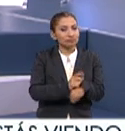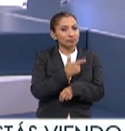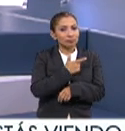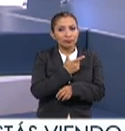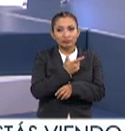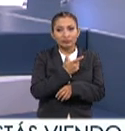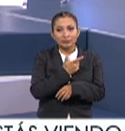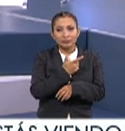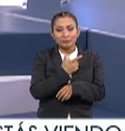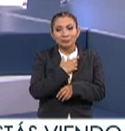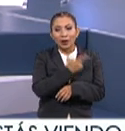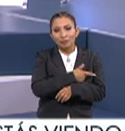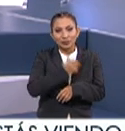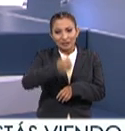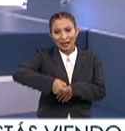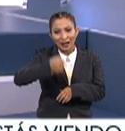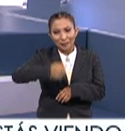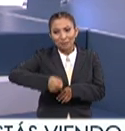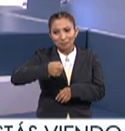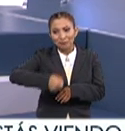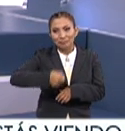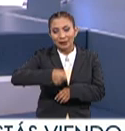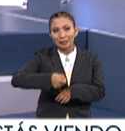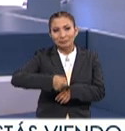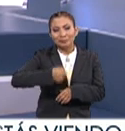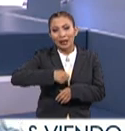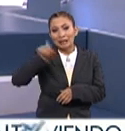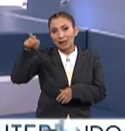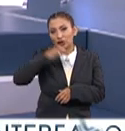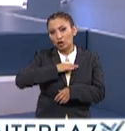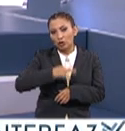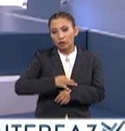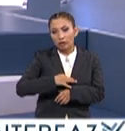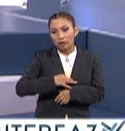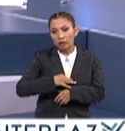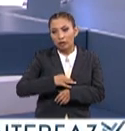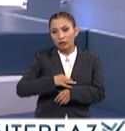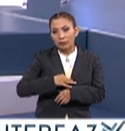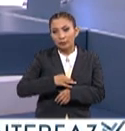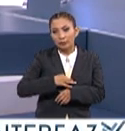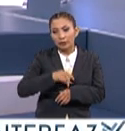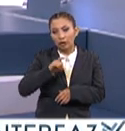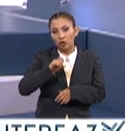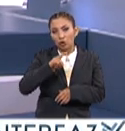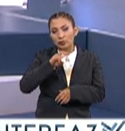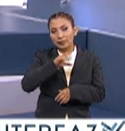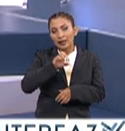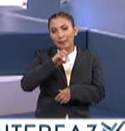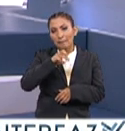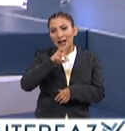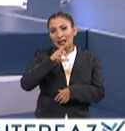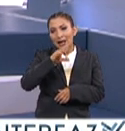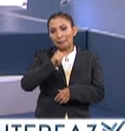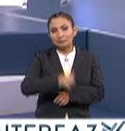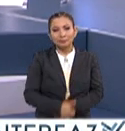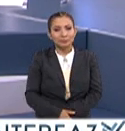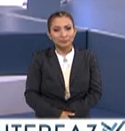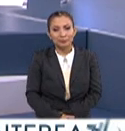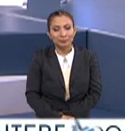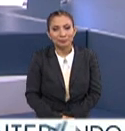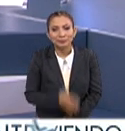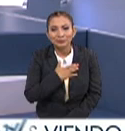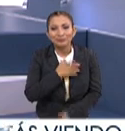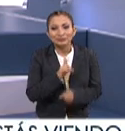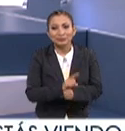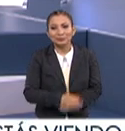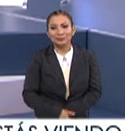un gusto saludarte hasta Toluca, Dulce María Espinosa.